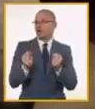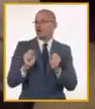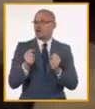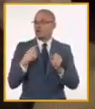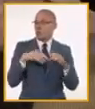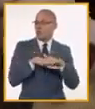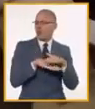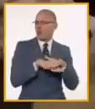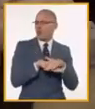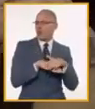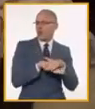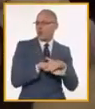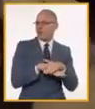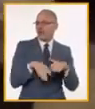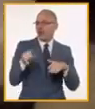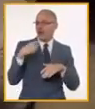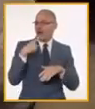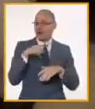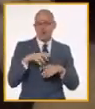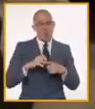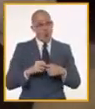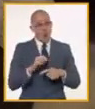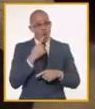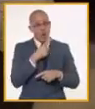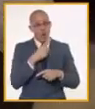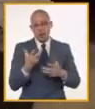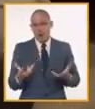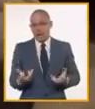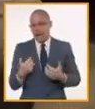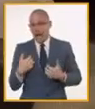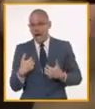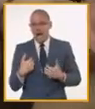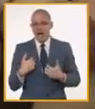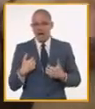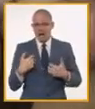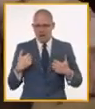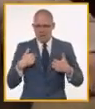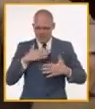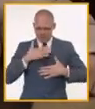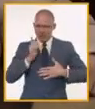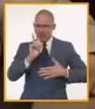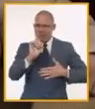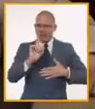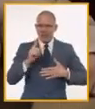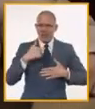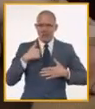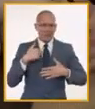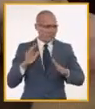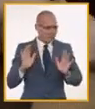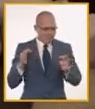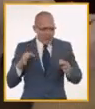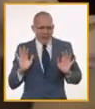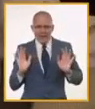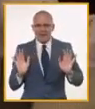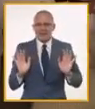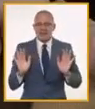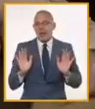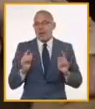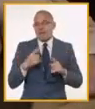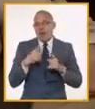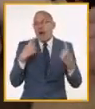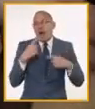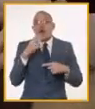además a mí me gusta ahorrar, así me gusta ahorrar. No para mí, yo en el orden personal no tengo ningún tipo de problema, ni me he